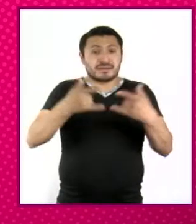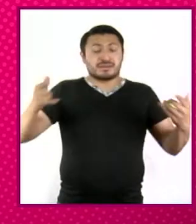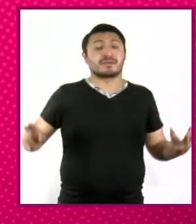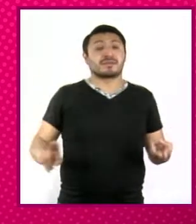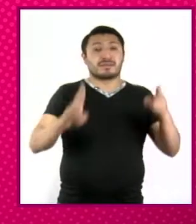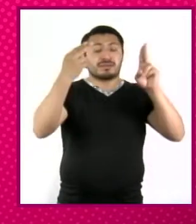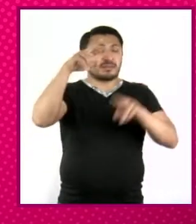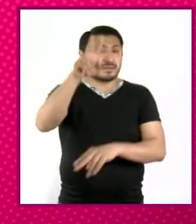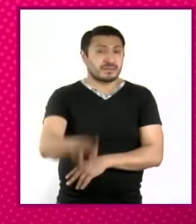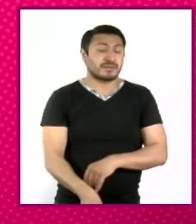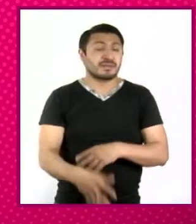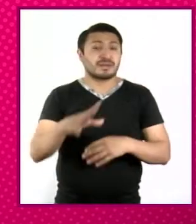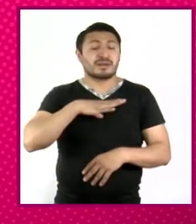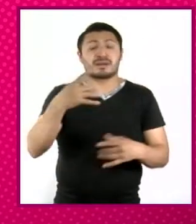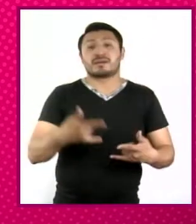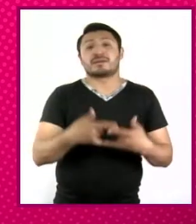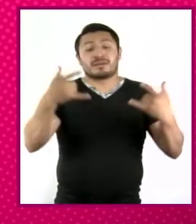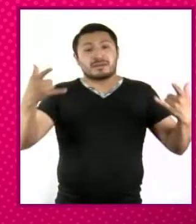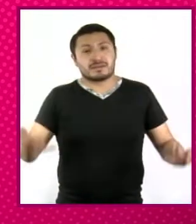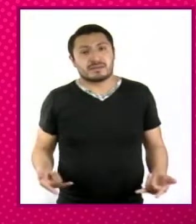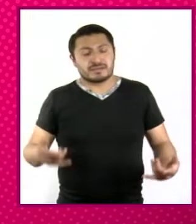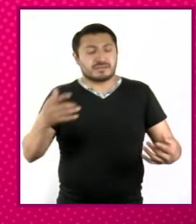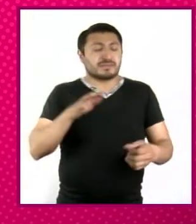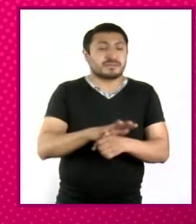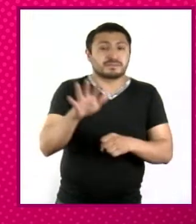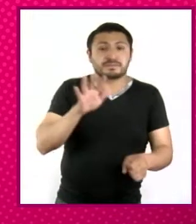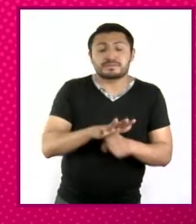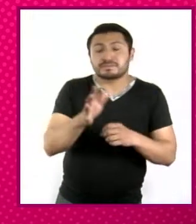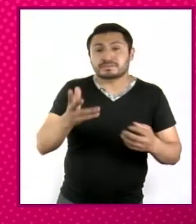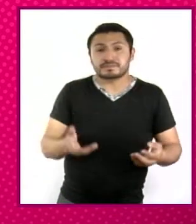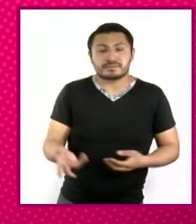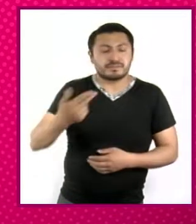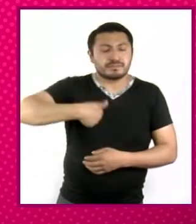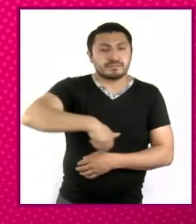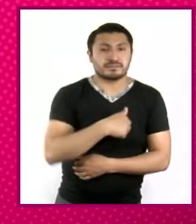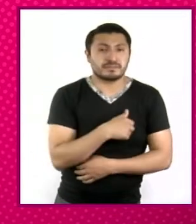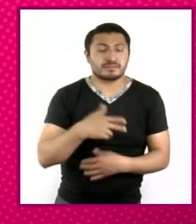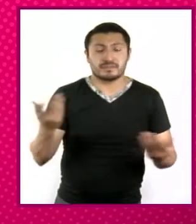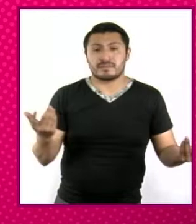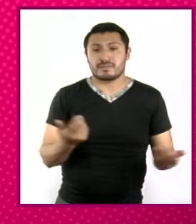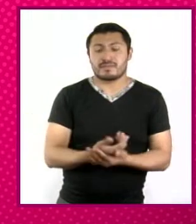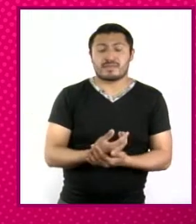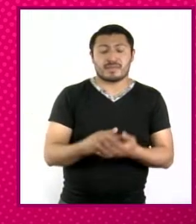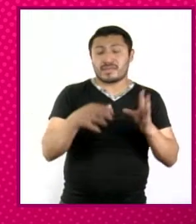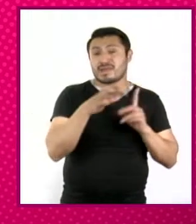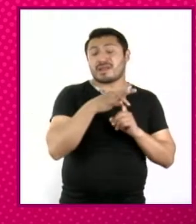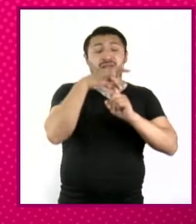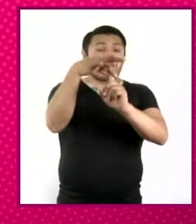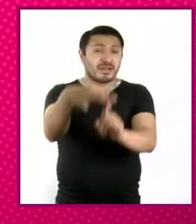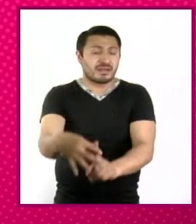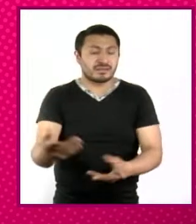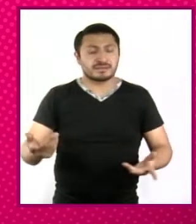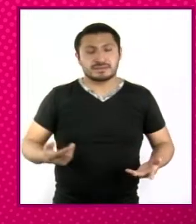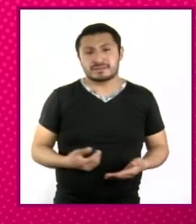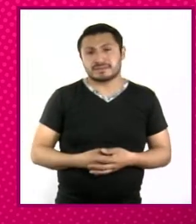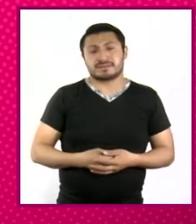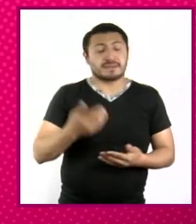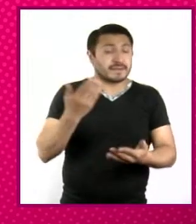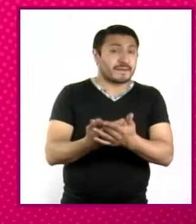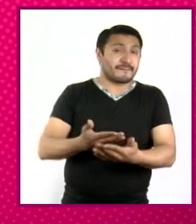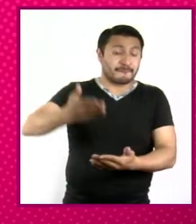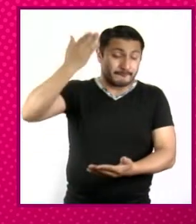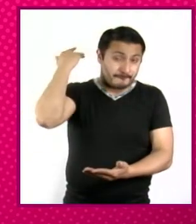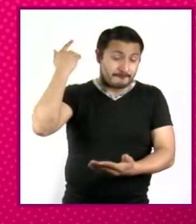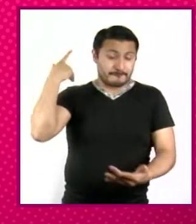en realidad es una historia a través de la cual nos están guiando desde un pasado, ¿no?